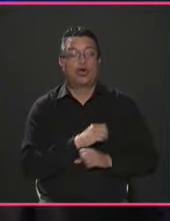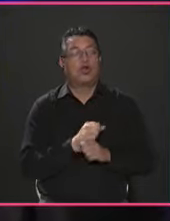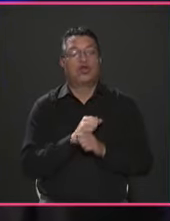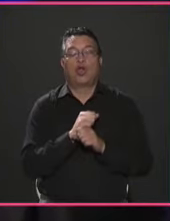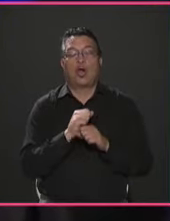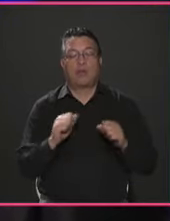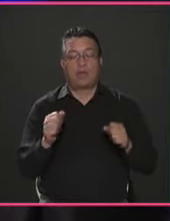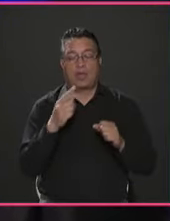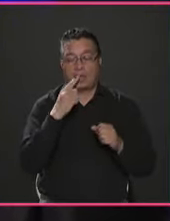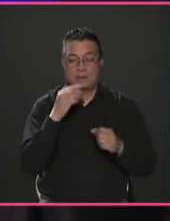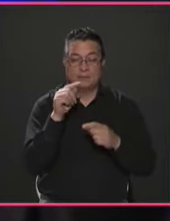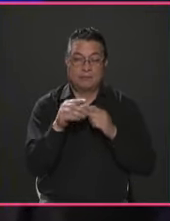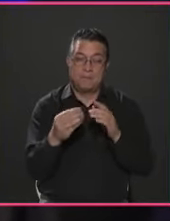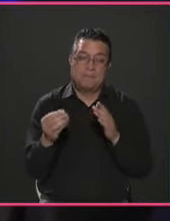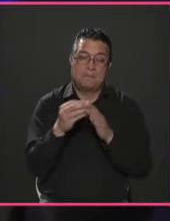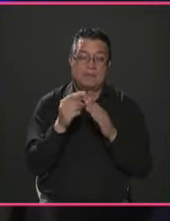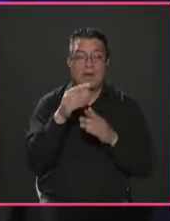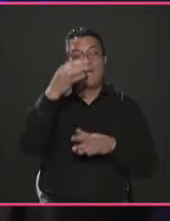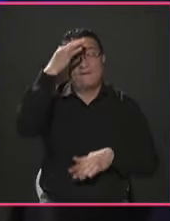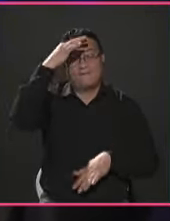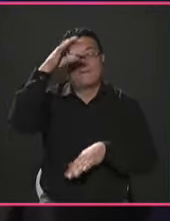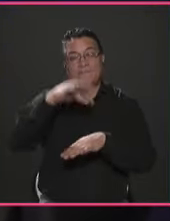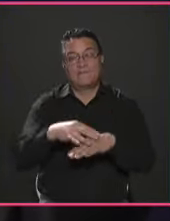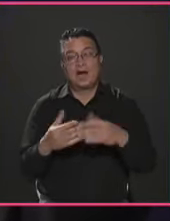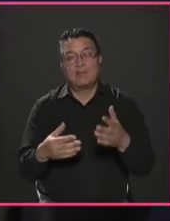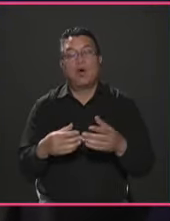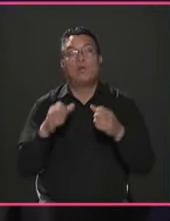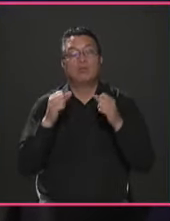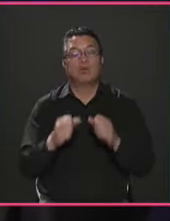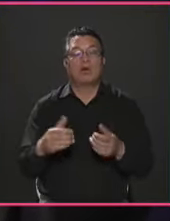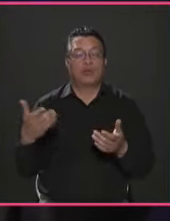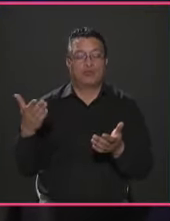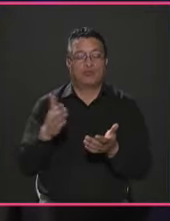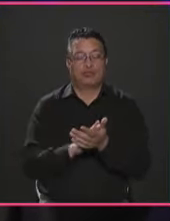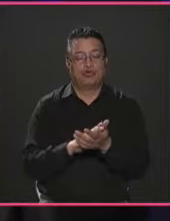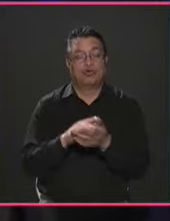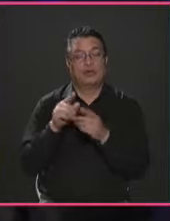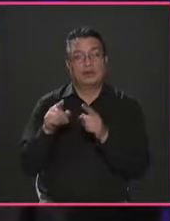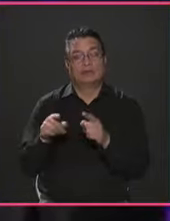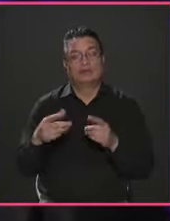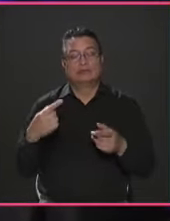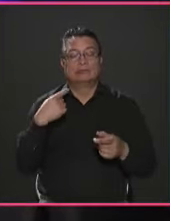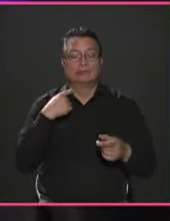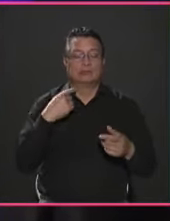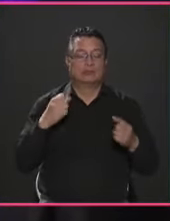dársele a este paciente porque estaban enfermos y podrían matarlos con